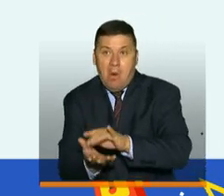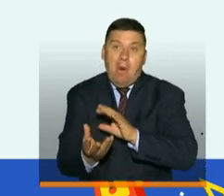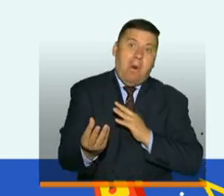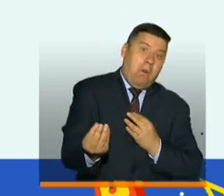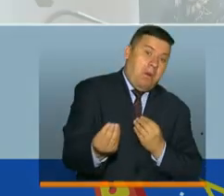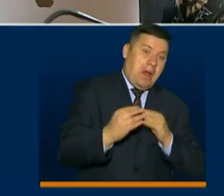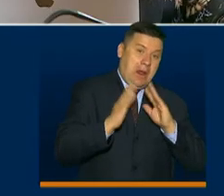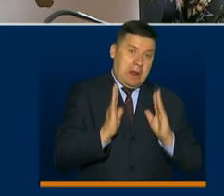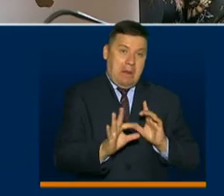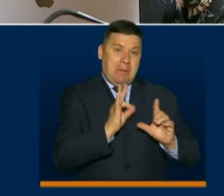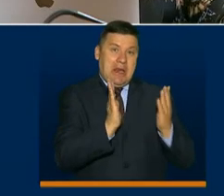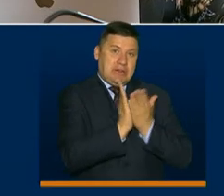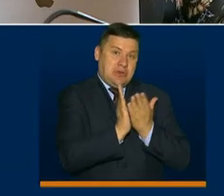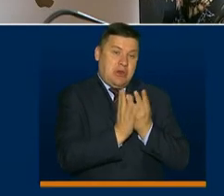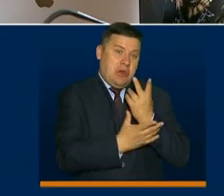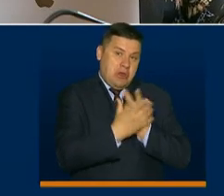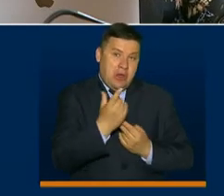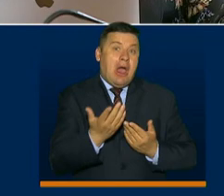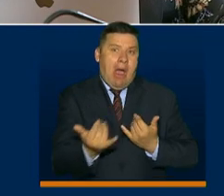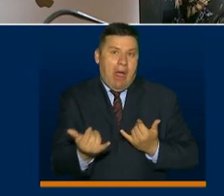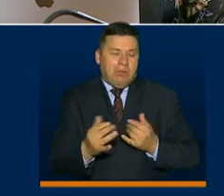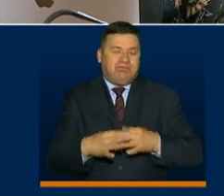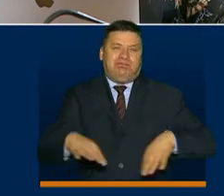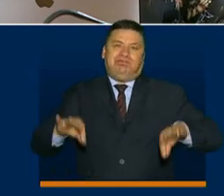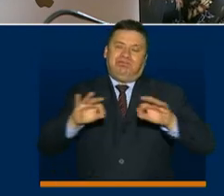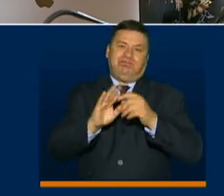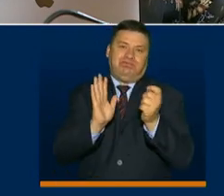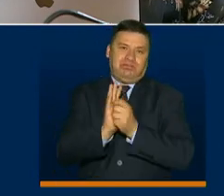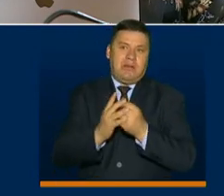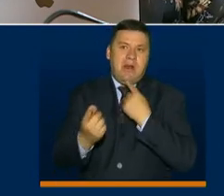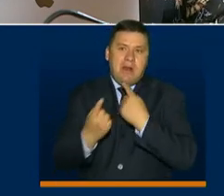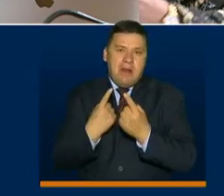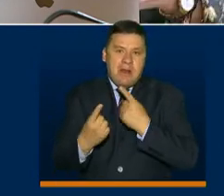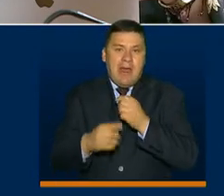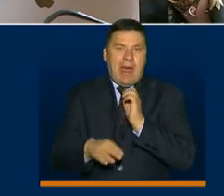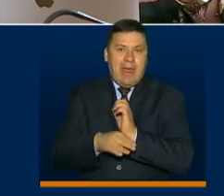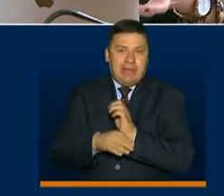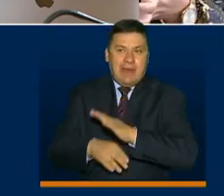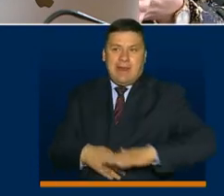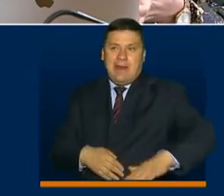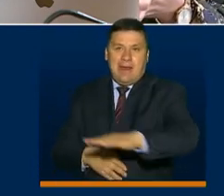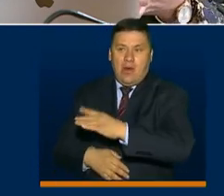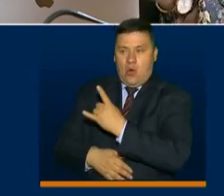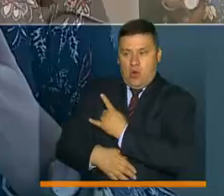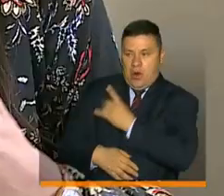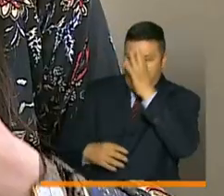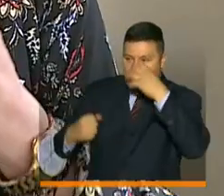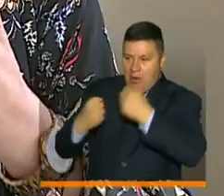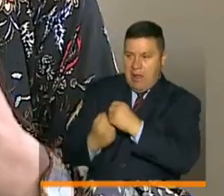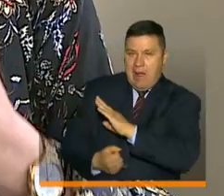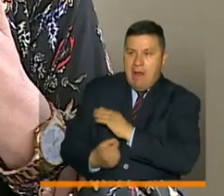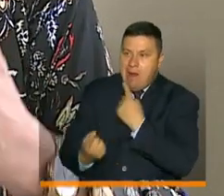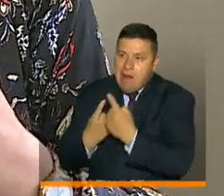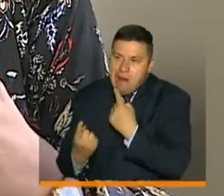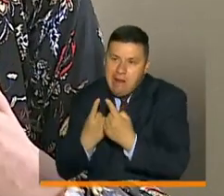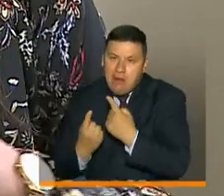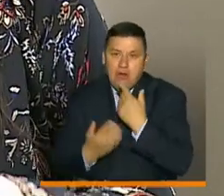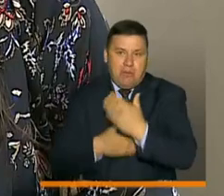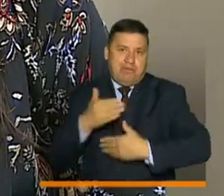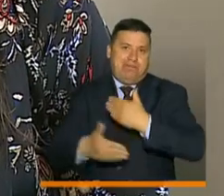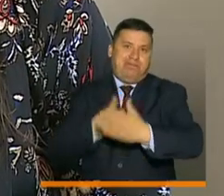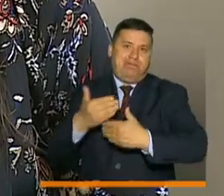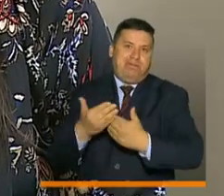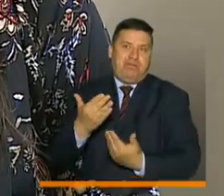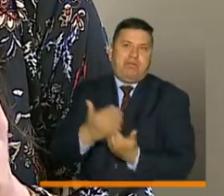entre virtualidad y pues ahí es clave, obviamente, ese diálogo con la entidad territorial y esos acuerdos que permitan que se vaya haciendo